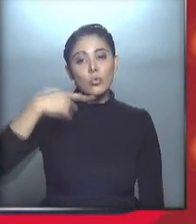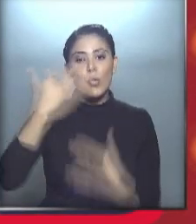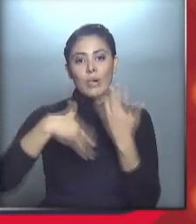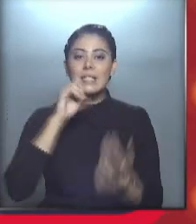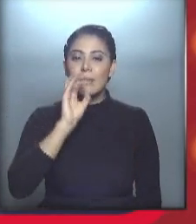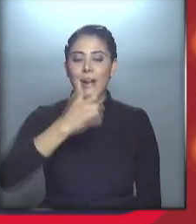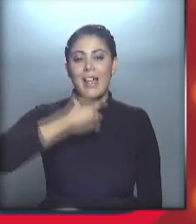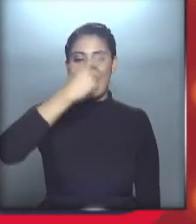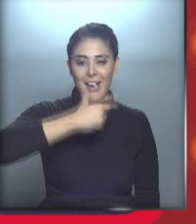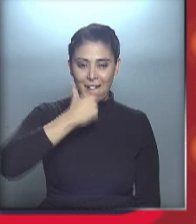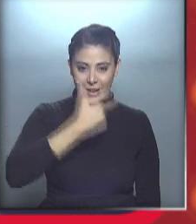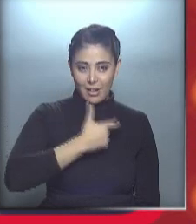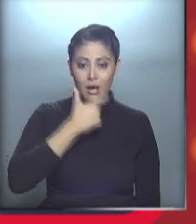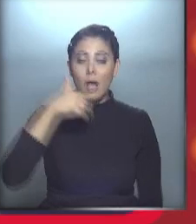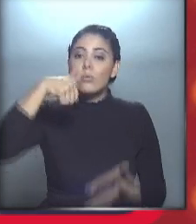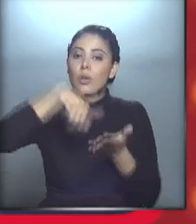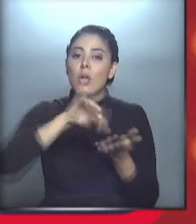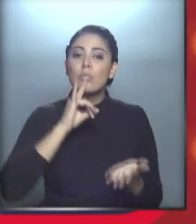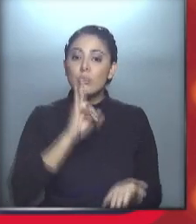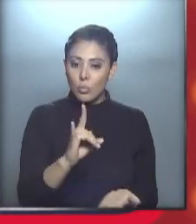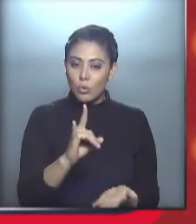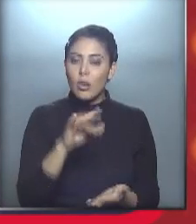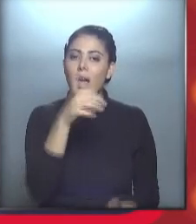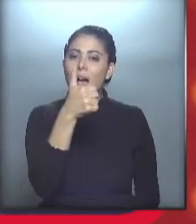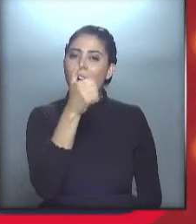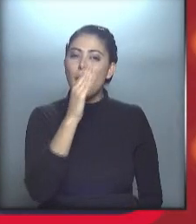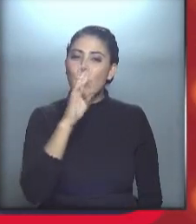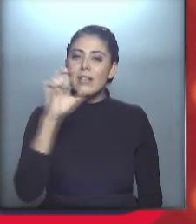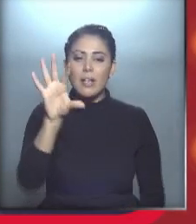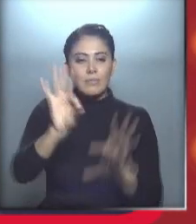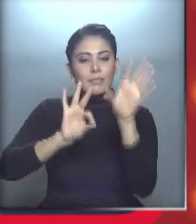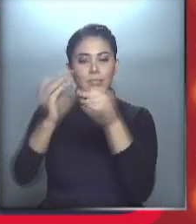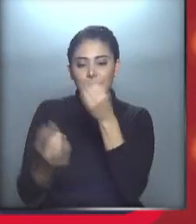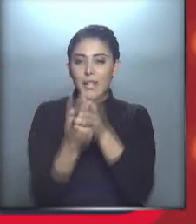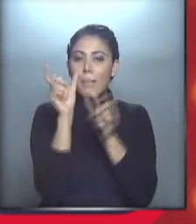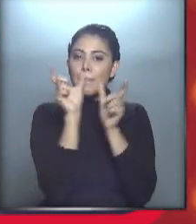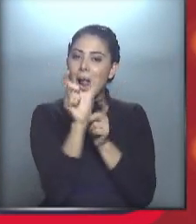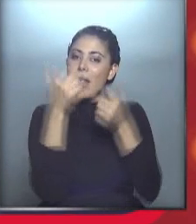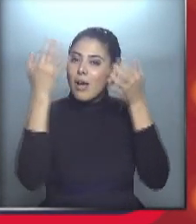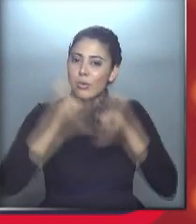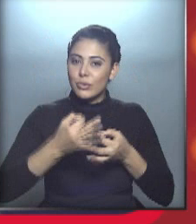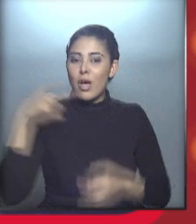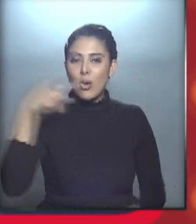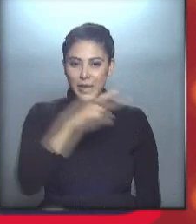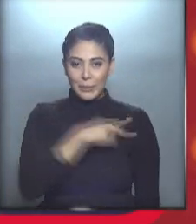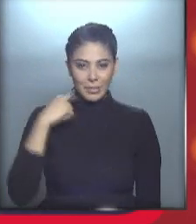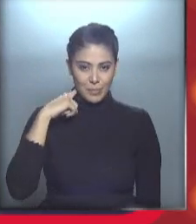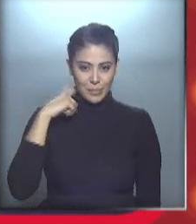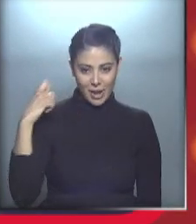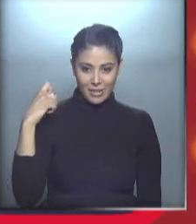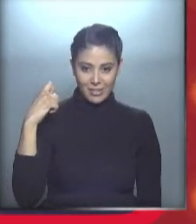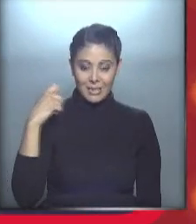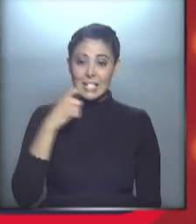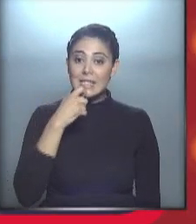jugar al Mujeje! ¡Apretá el botón! ¡Elegí las letras! ¡Formá la palabra correcta! ¡Y ganale al